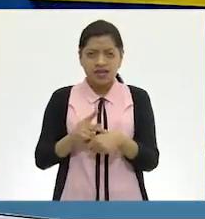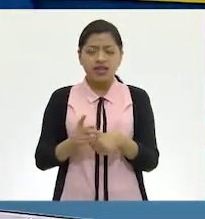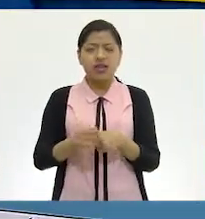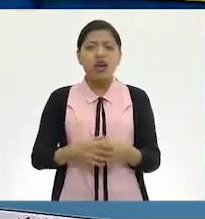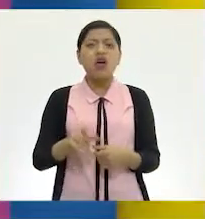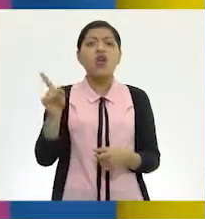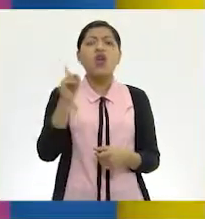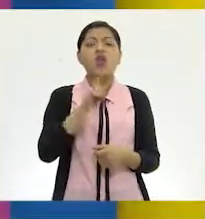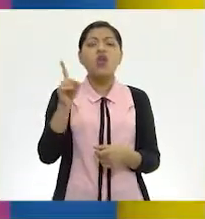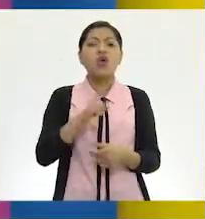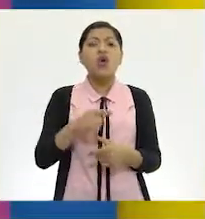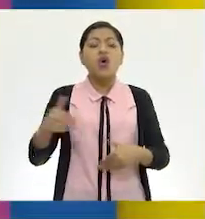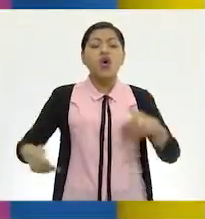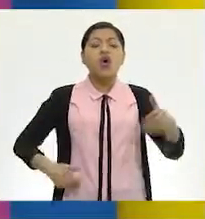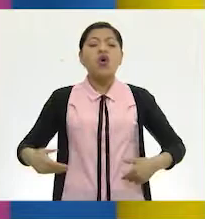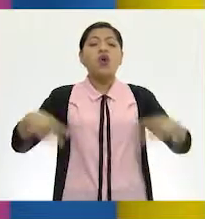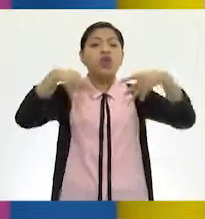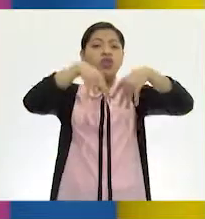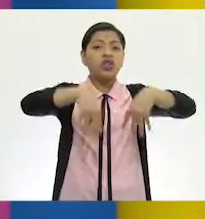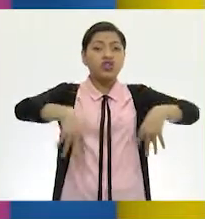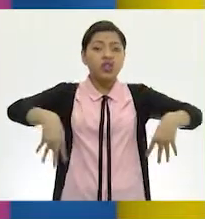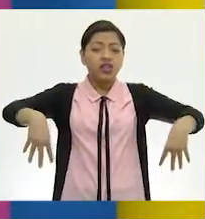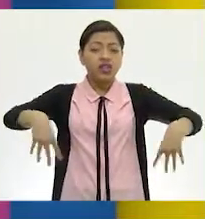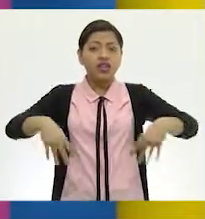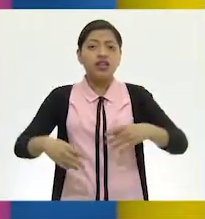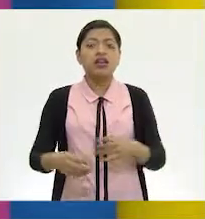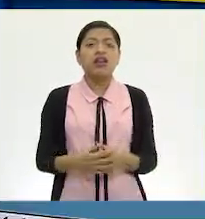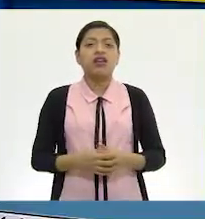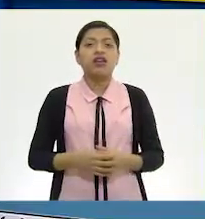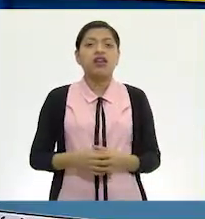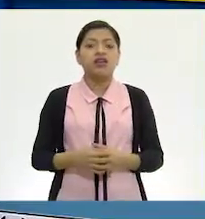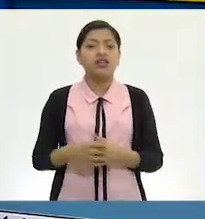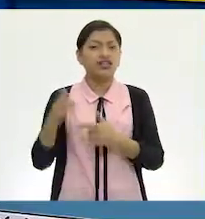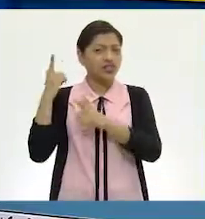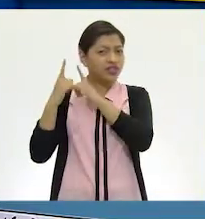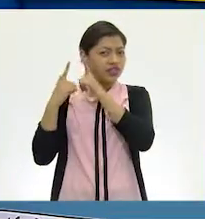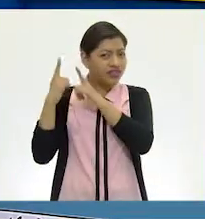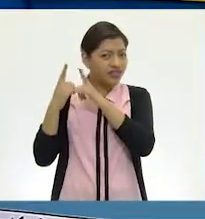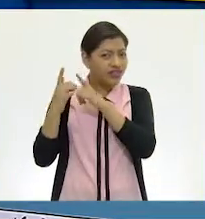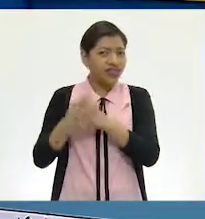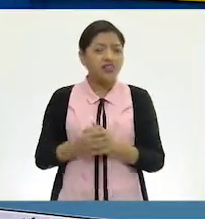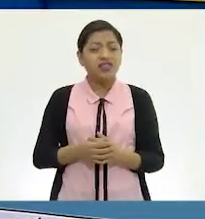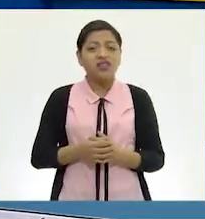Teatro griego. Está haciendo gárgaras. ¿El teatro griego? ¿No? ¡No!